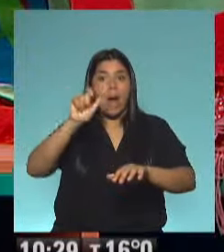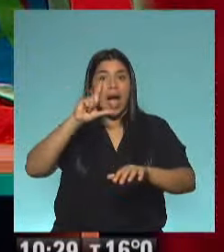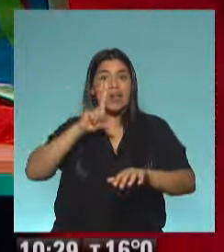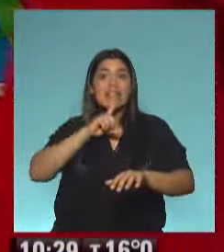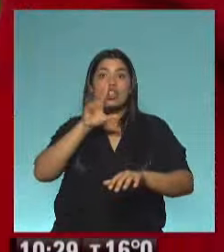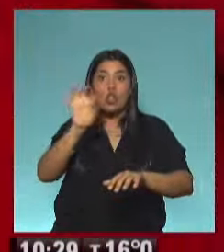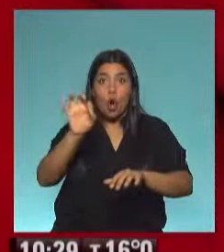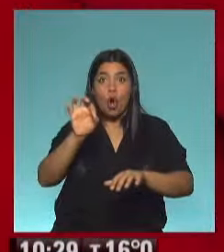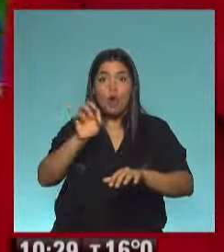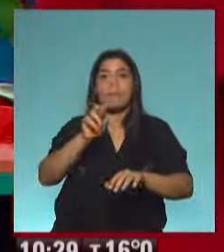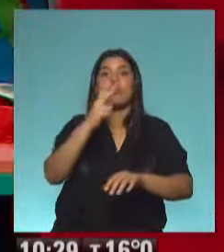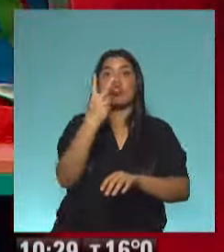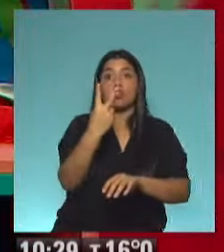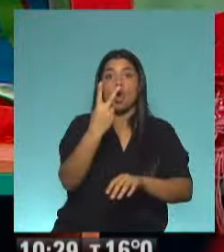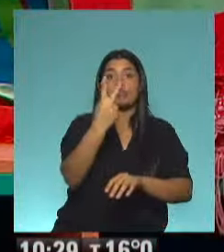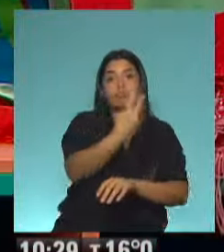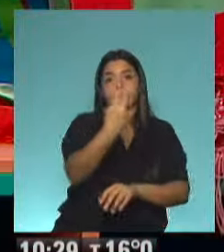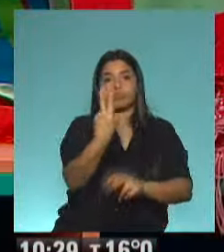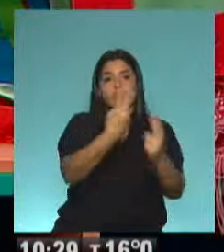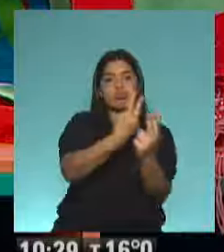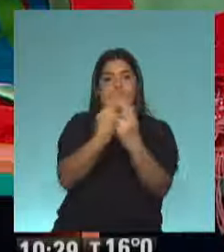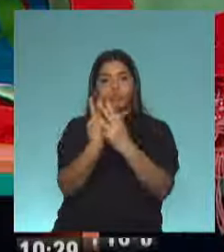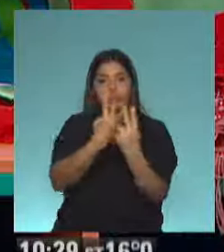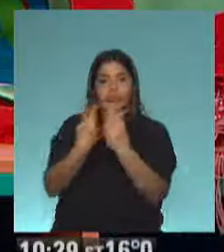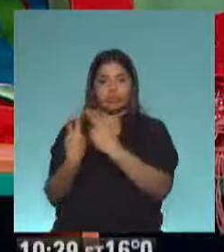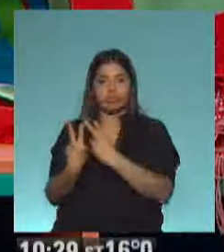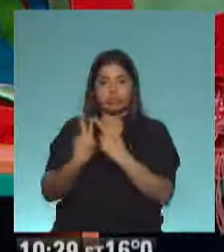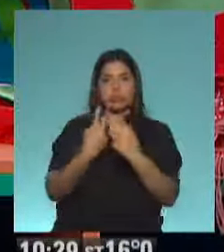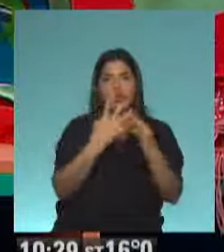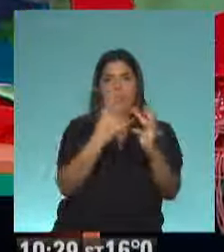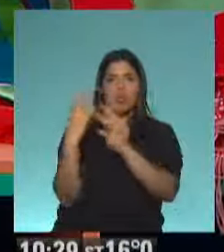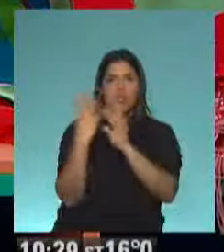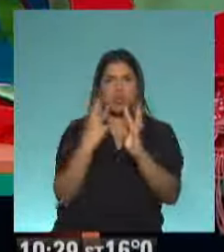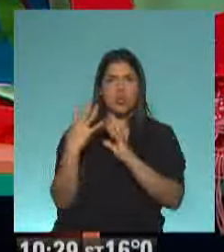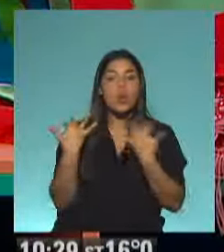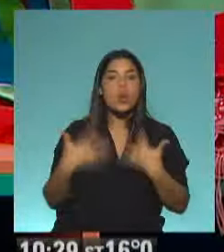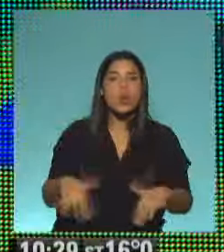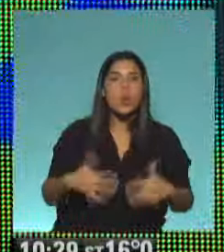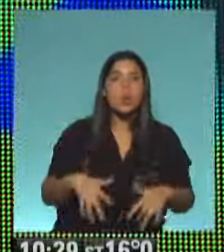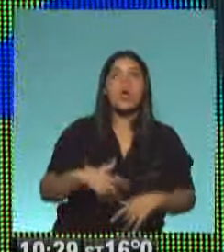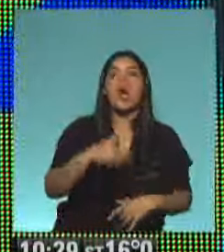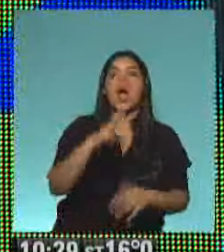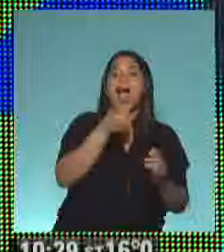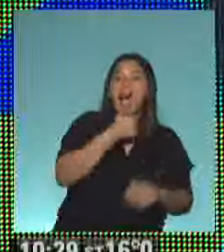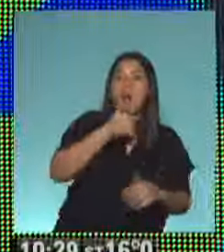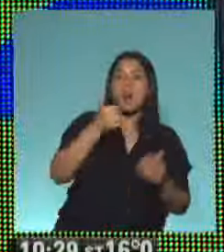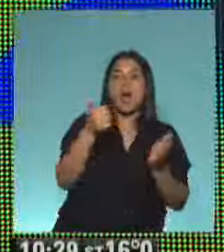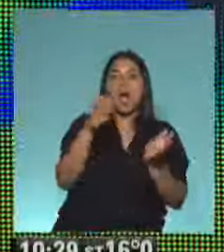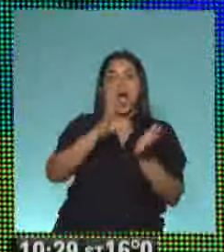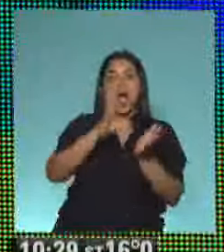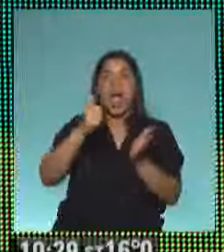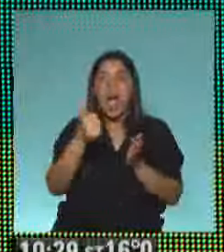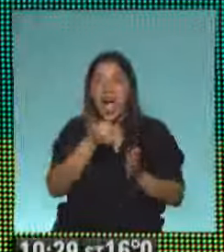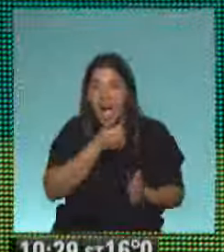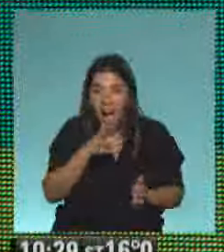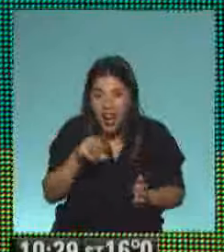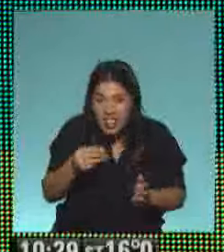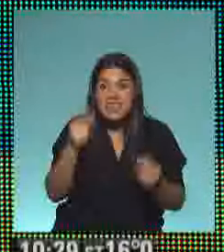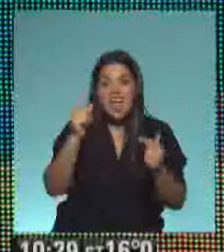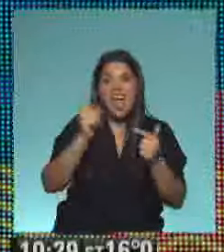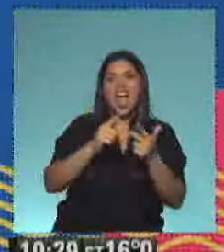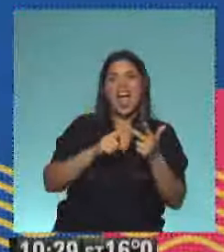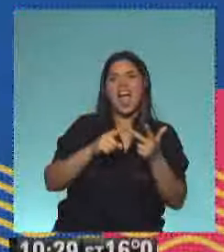tirándose agua, harina, talco y serpentinas y papel picado. Agua, harina, talco y serpentinas. ¡En Chastre! Me sí, tengo que ir